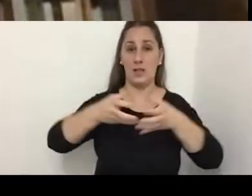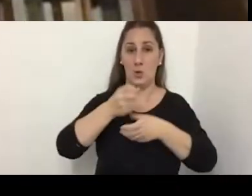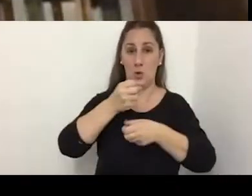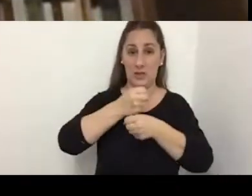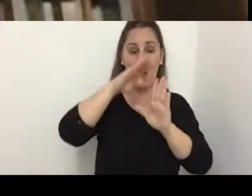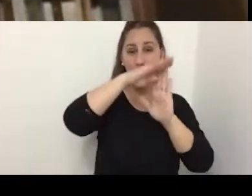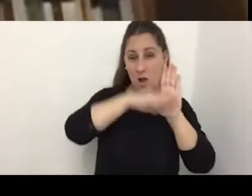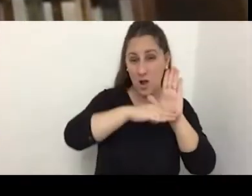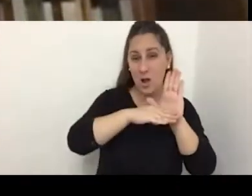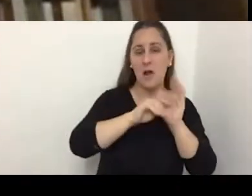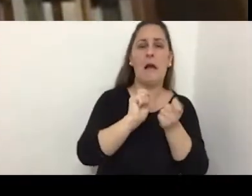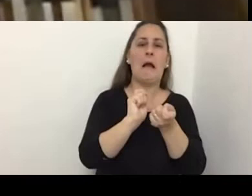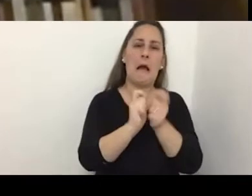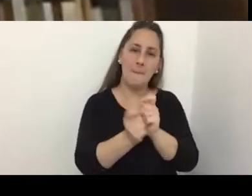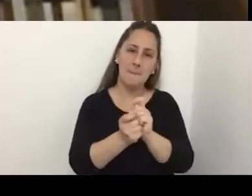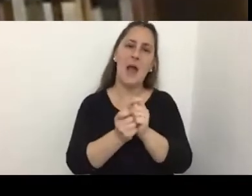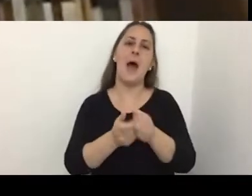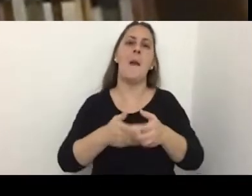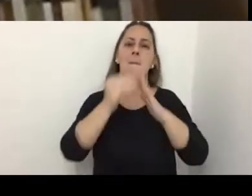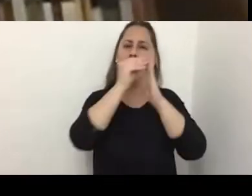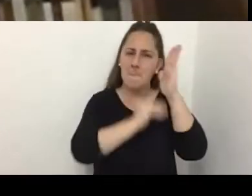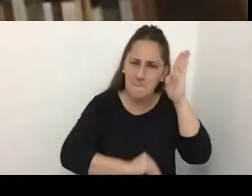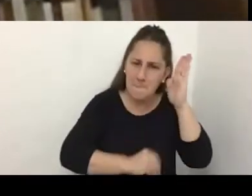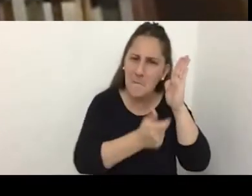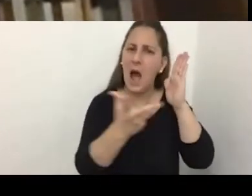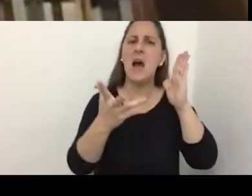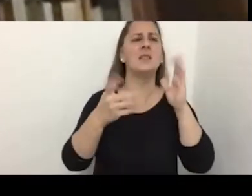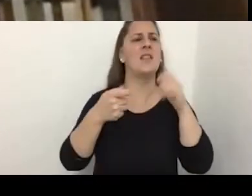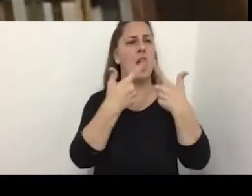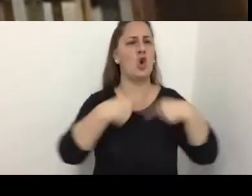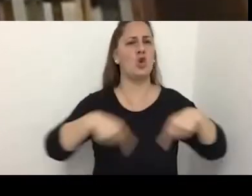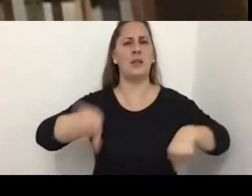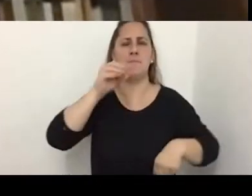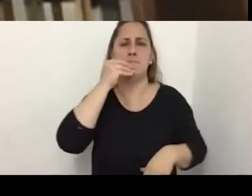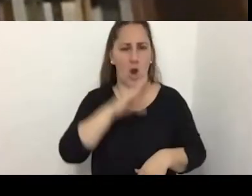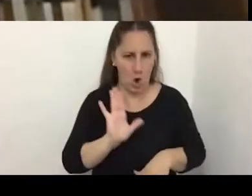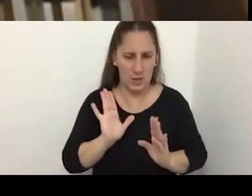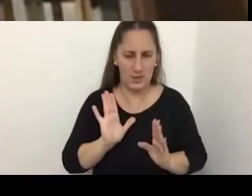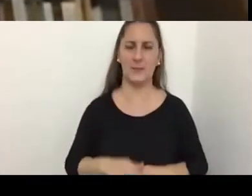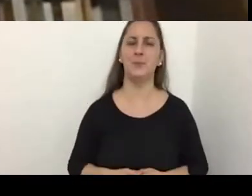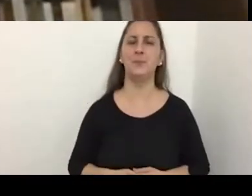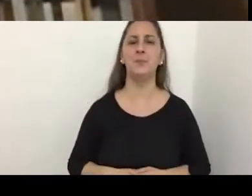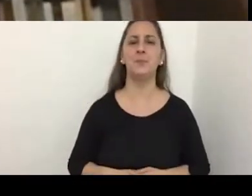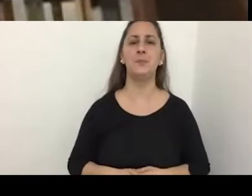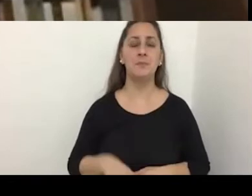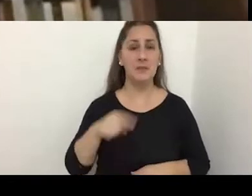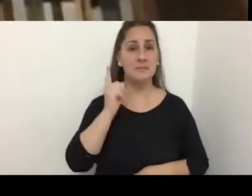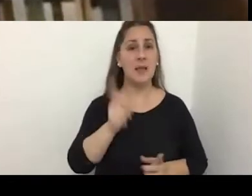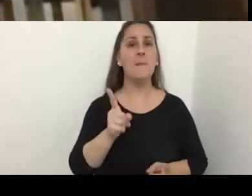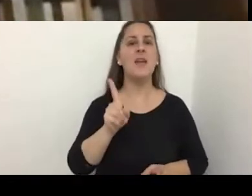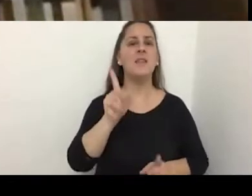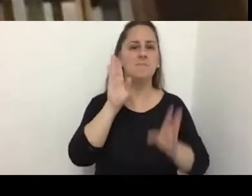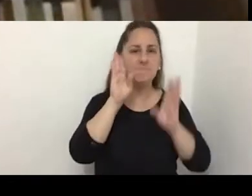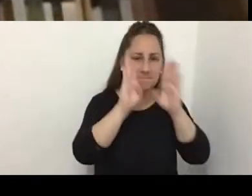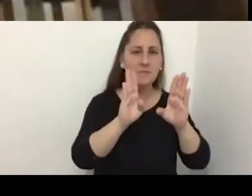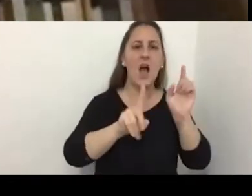renovarlos, ampliarlos, enriquecerlos, como ustedes prefieran decir, ¿no? Y atender determinadas temáticas que a